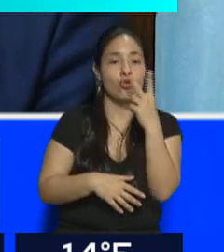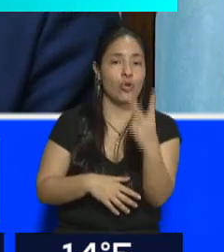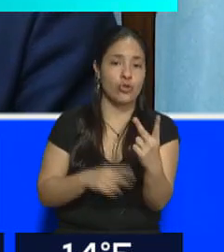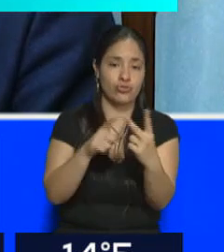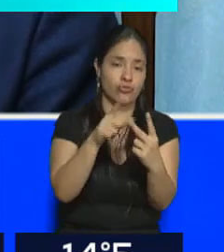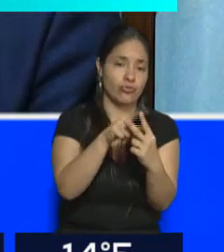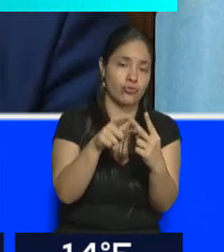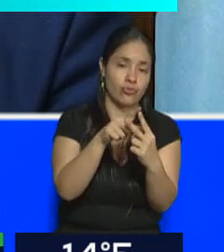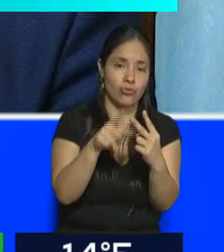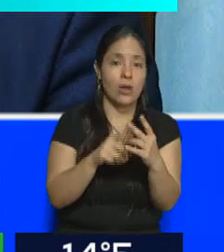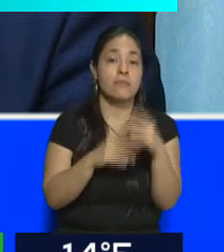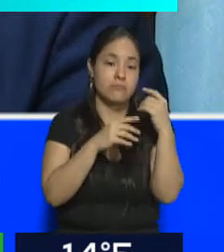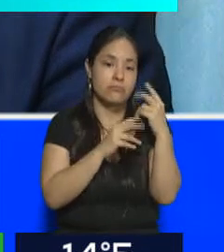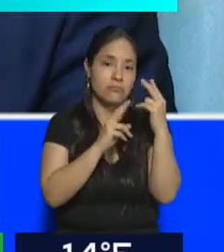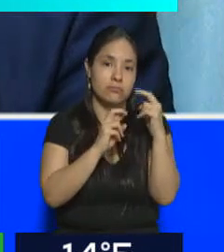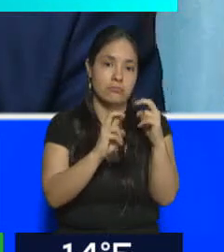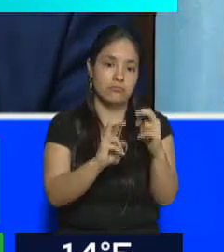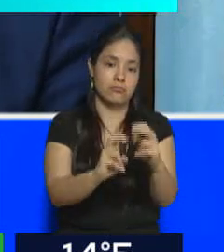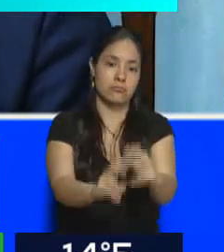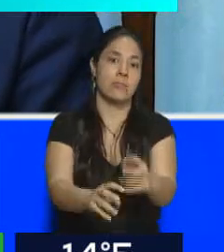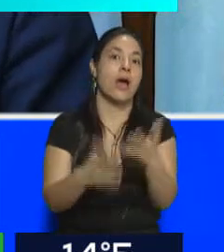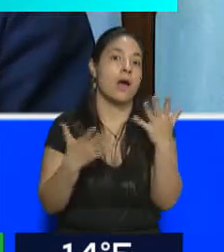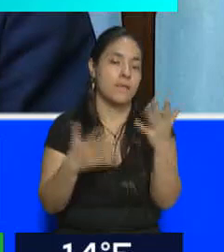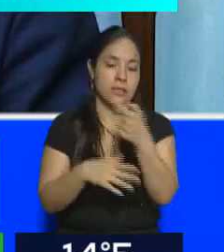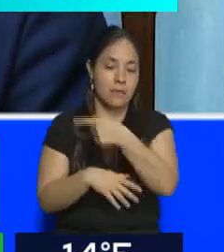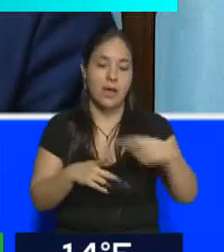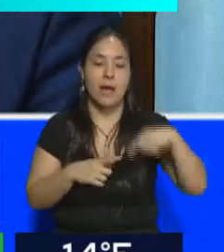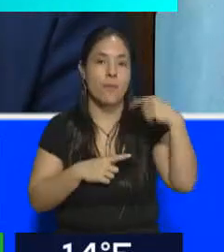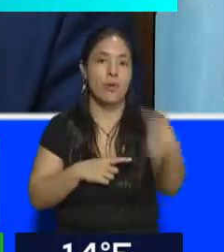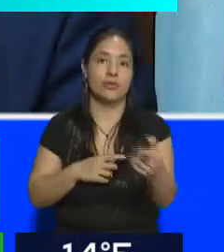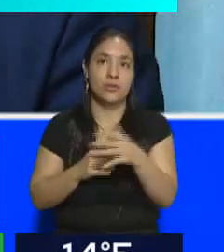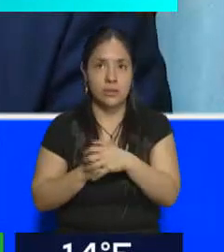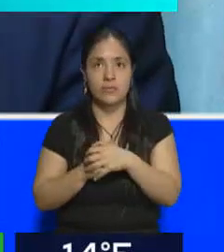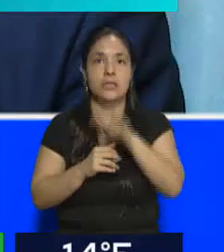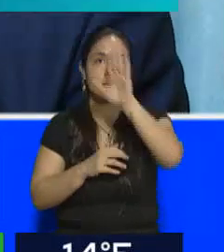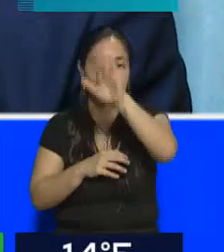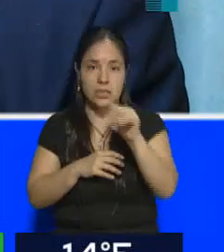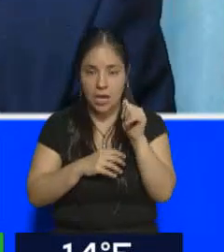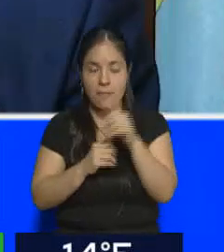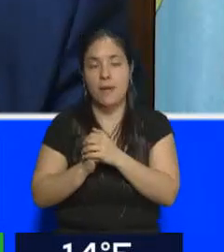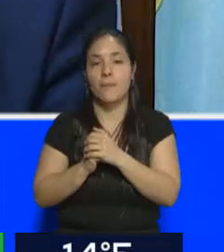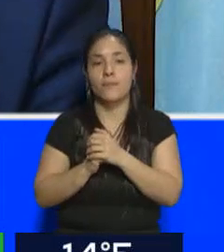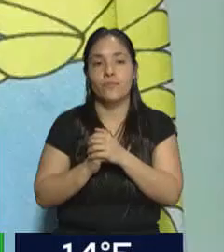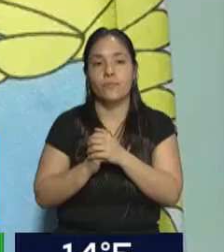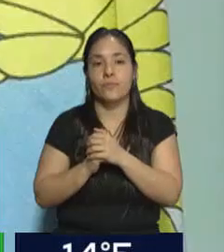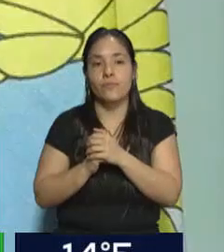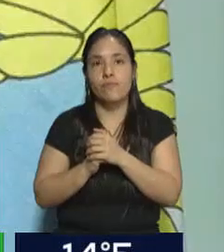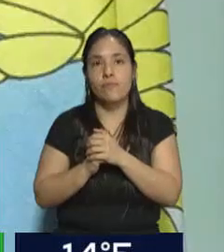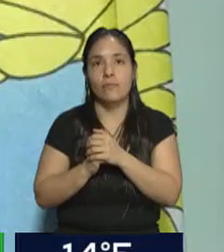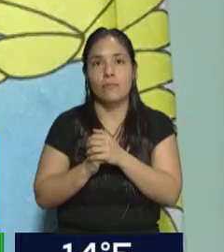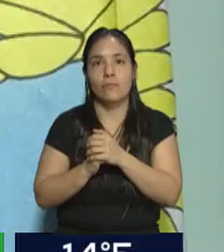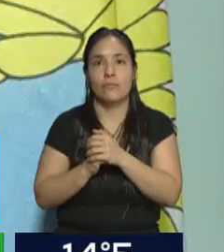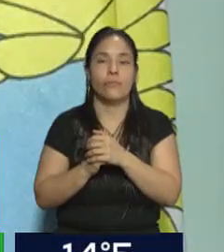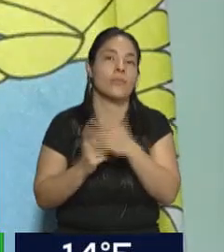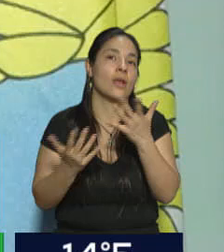a los fines de ir avanzando en la investigación y en la semana que viene ya van a ser citados para que efectúen los descargos